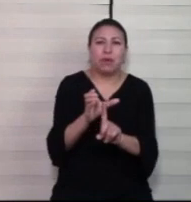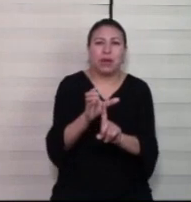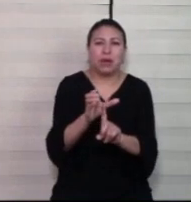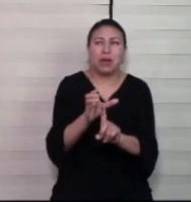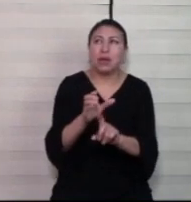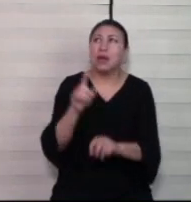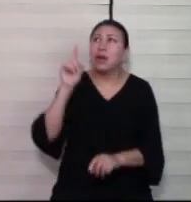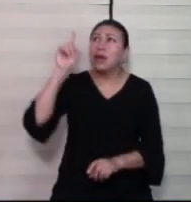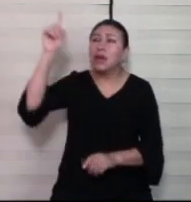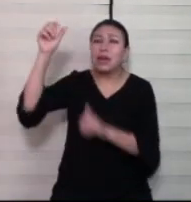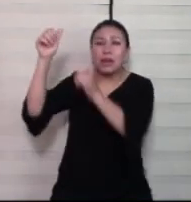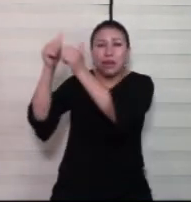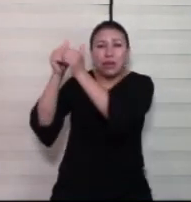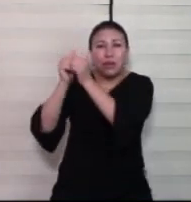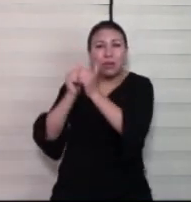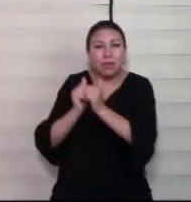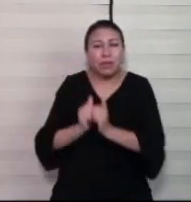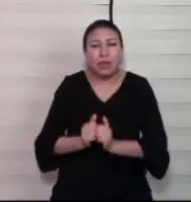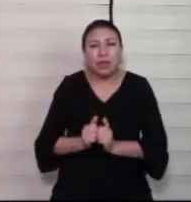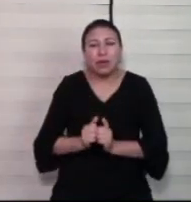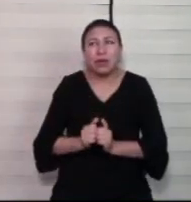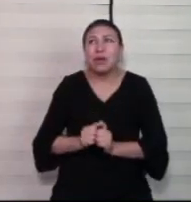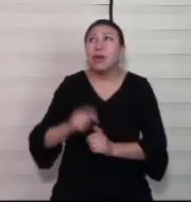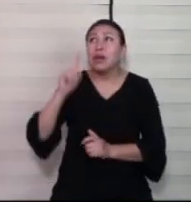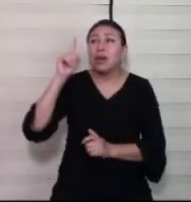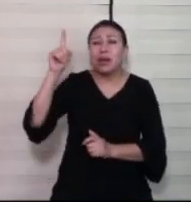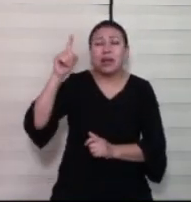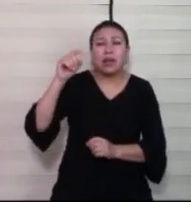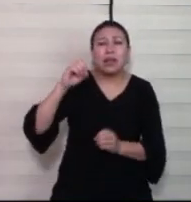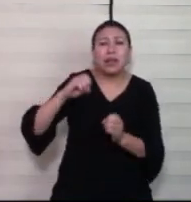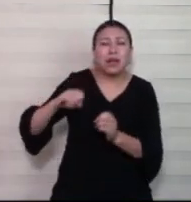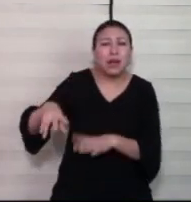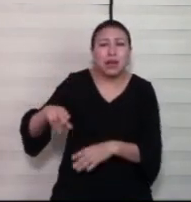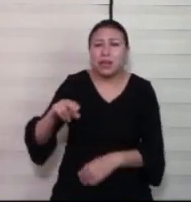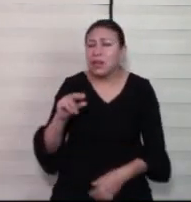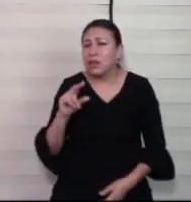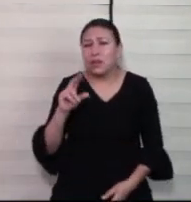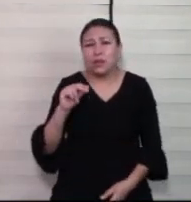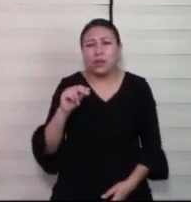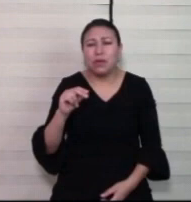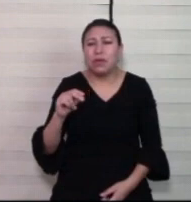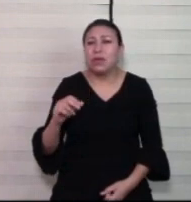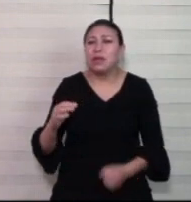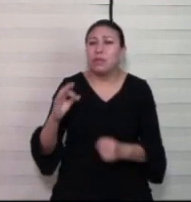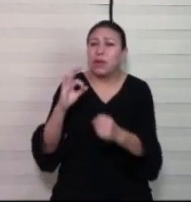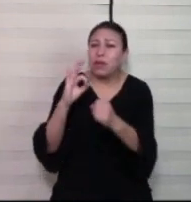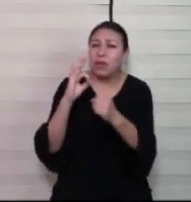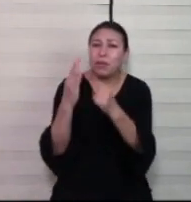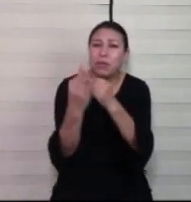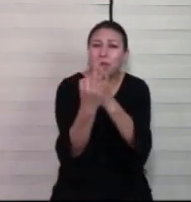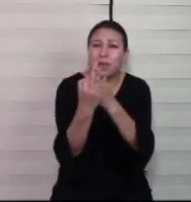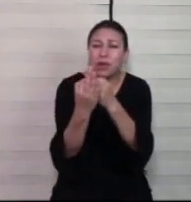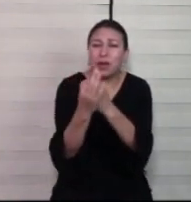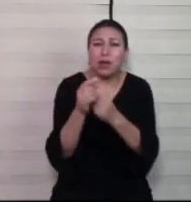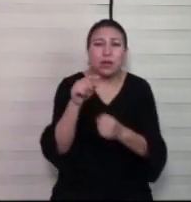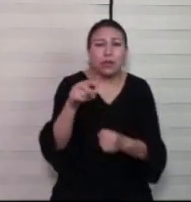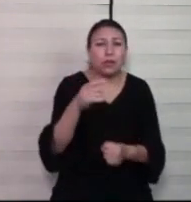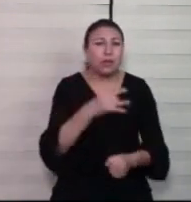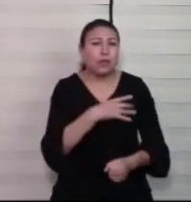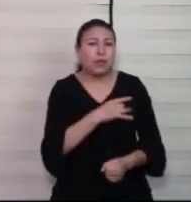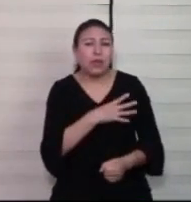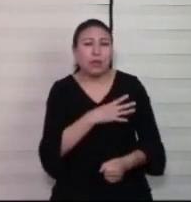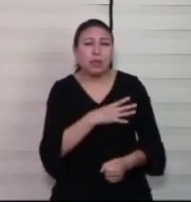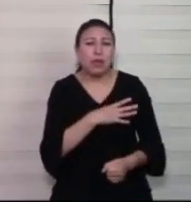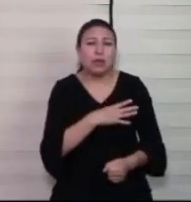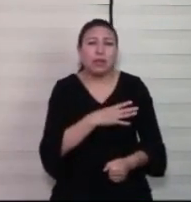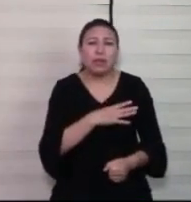Él estará contigo. No te dejará ni te desamparará. No temas, no te